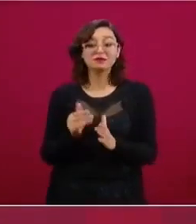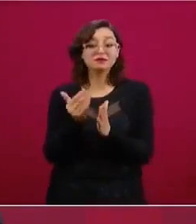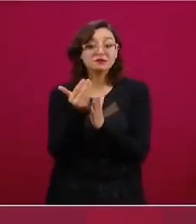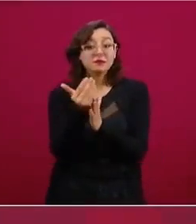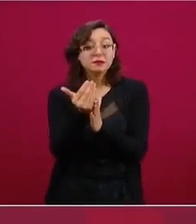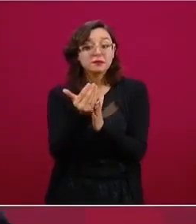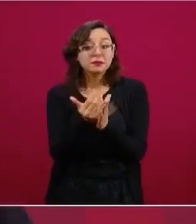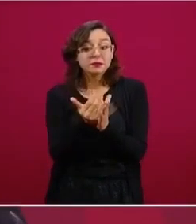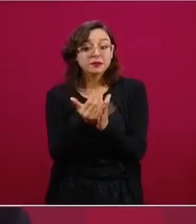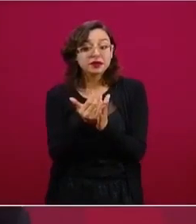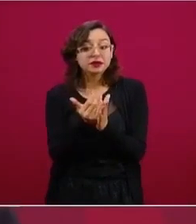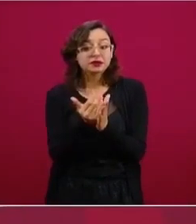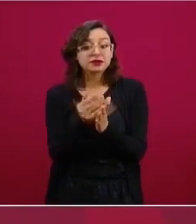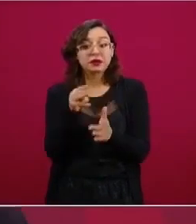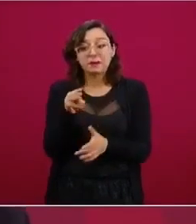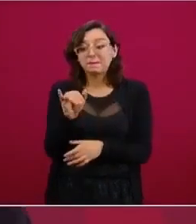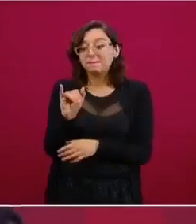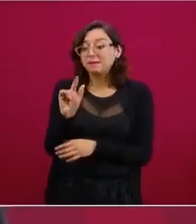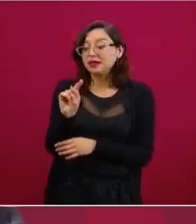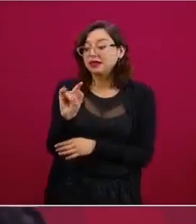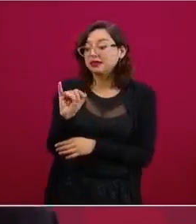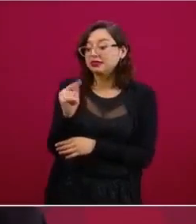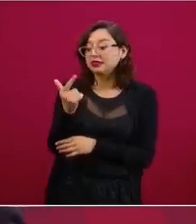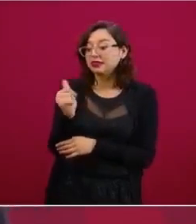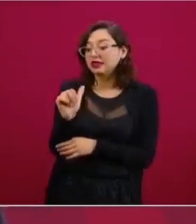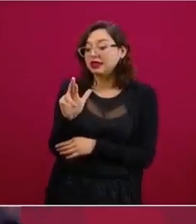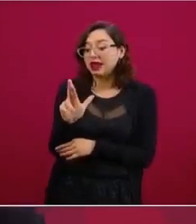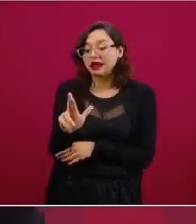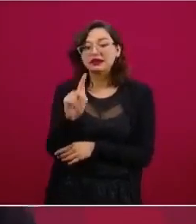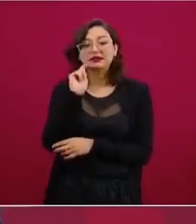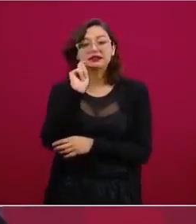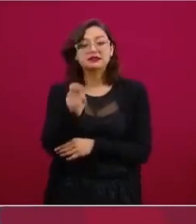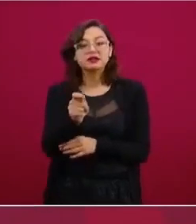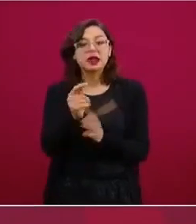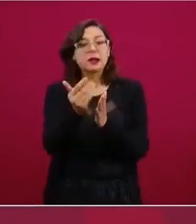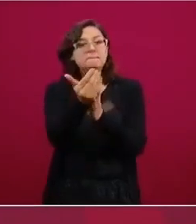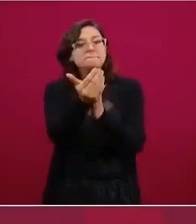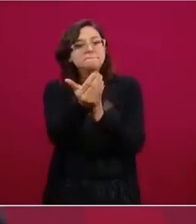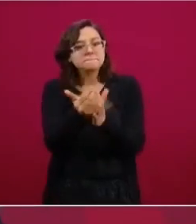nombre indica. Mitigar quiere decir reducir, mermar, atenuar,